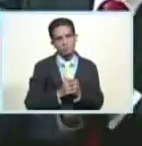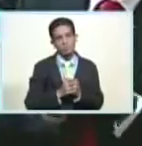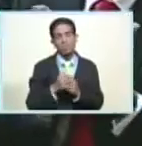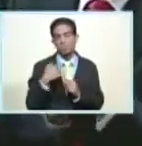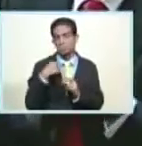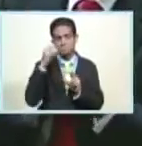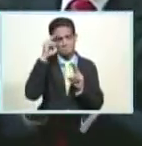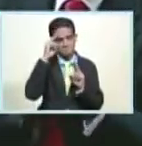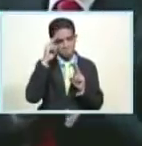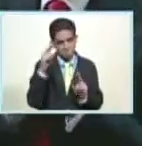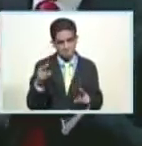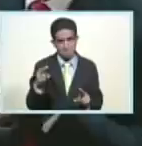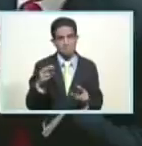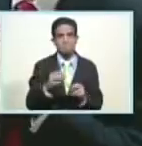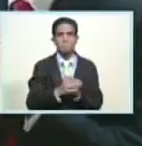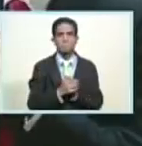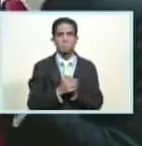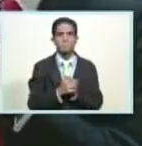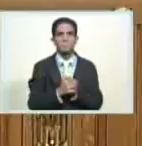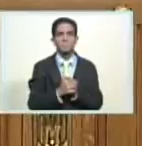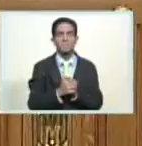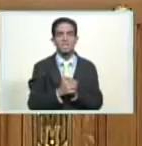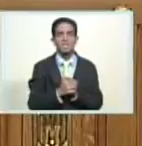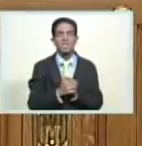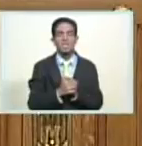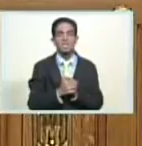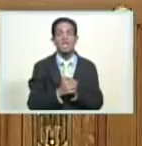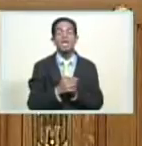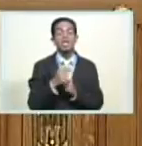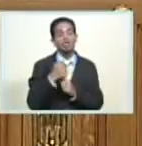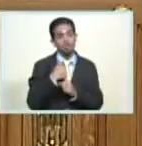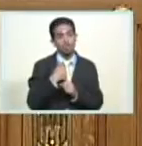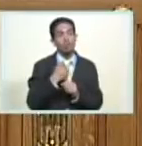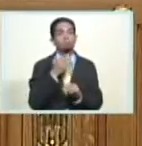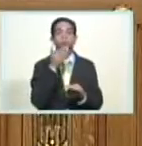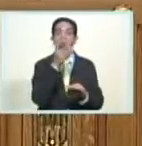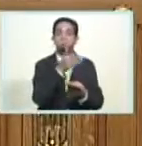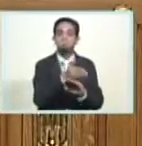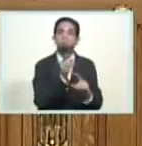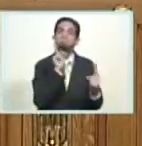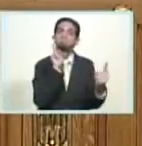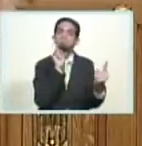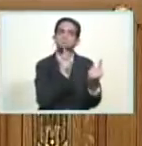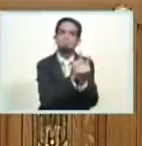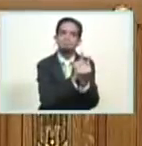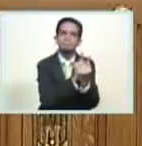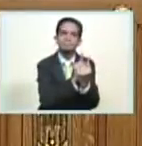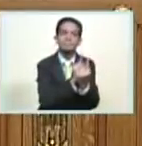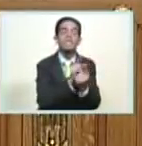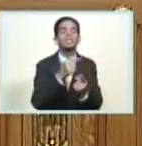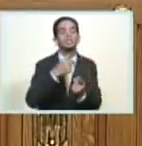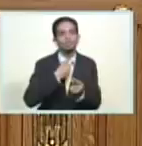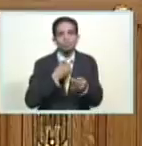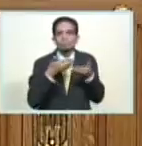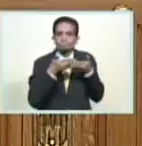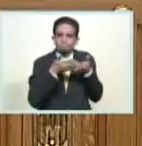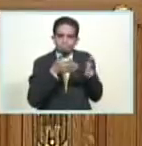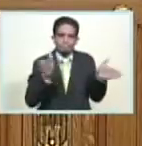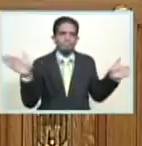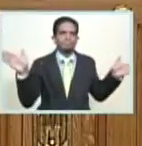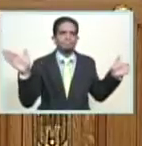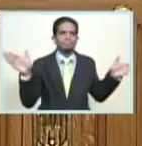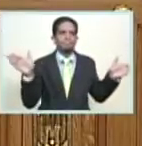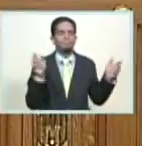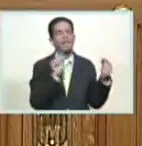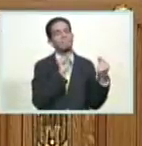Los respeto. Y voy a hablar con sus líderes. Y voy a abrir las compuertas